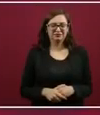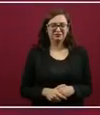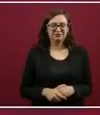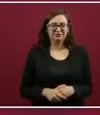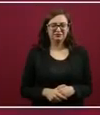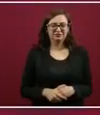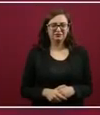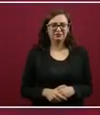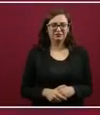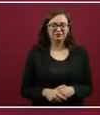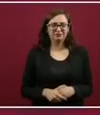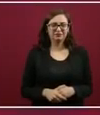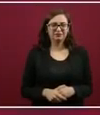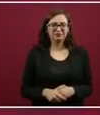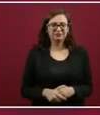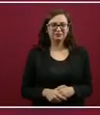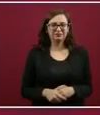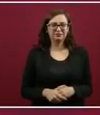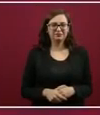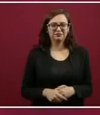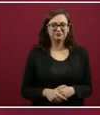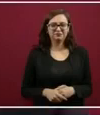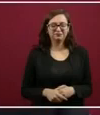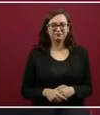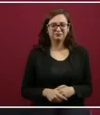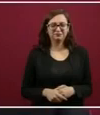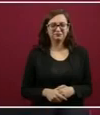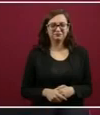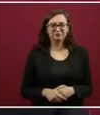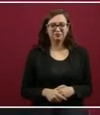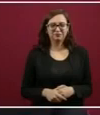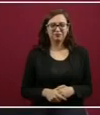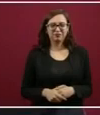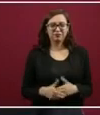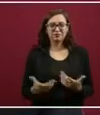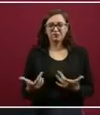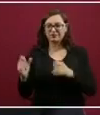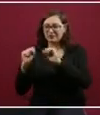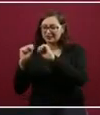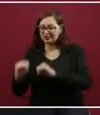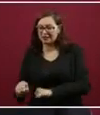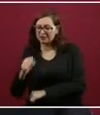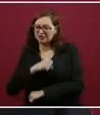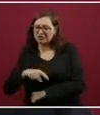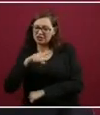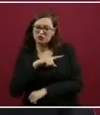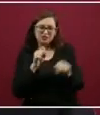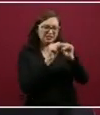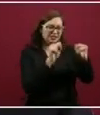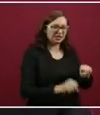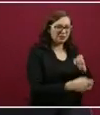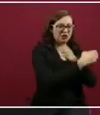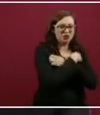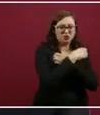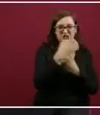peor el sistema de salud que el sistema educativo.